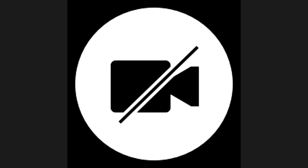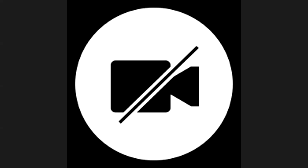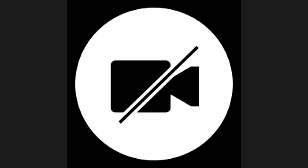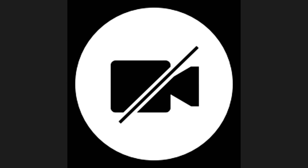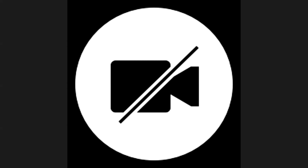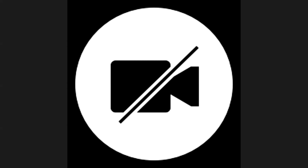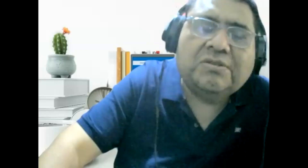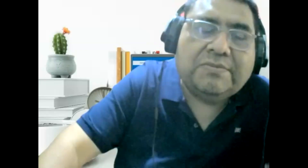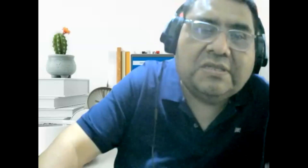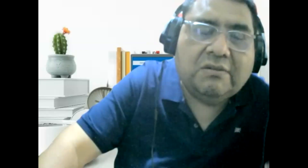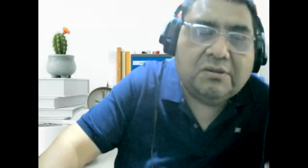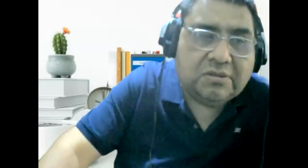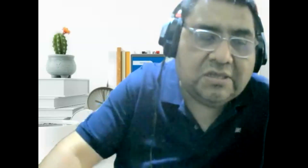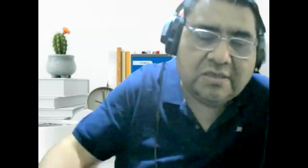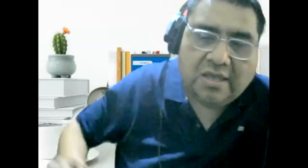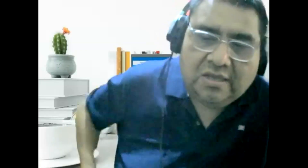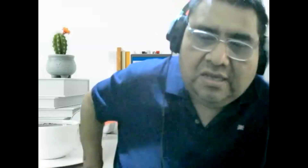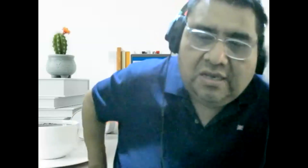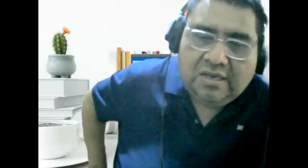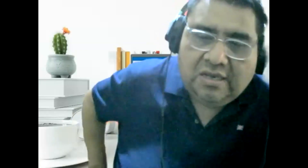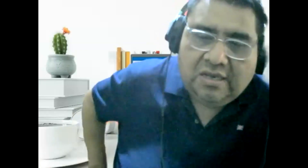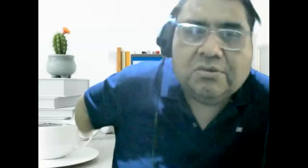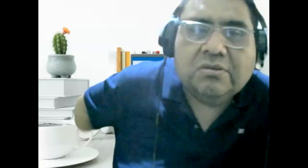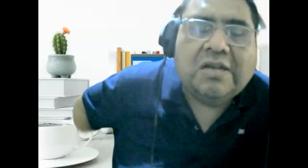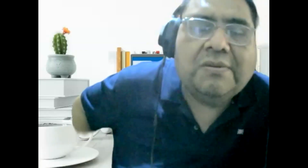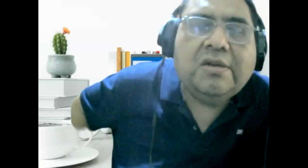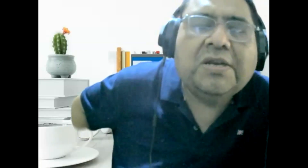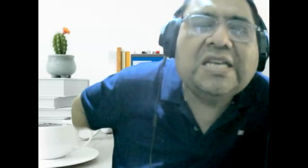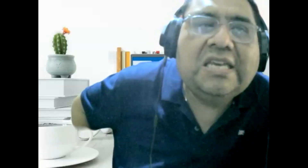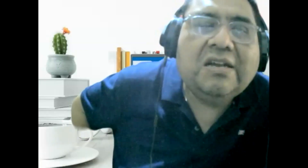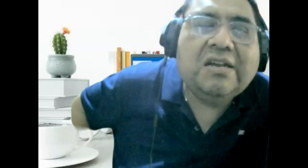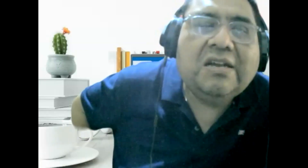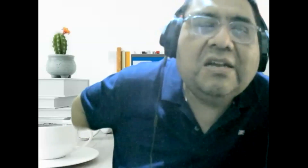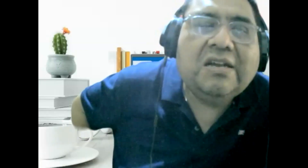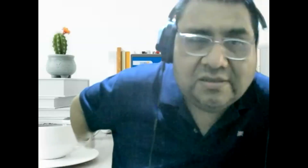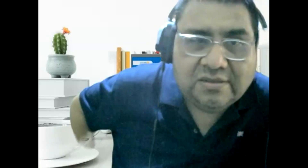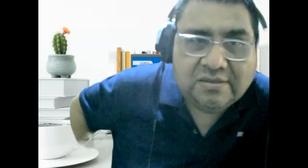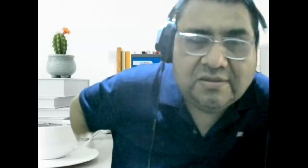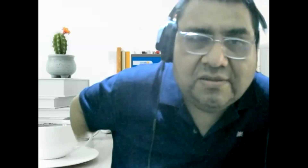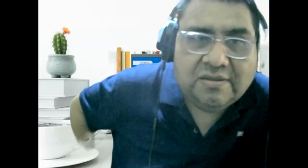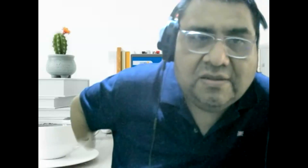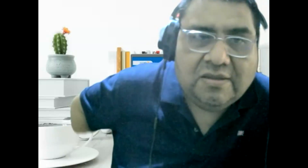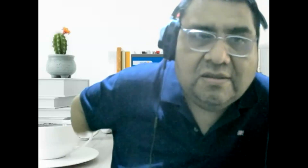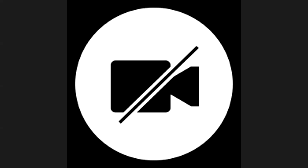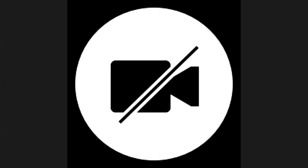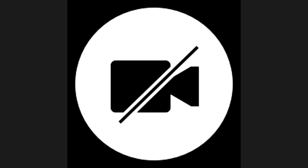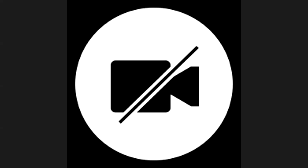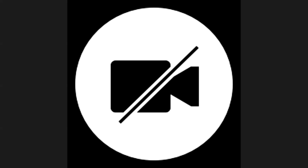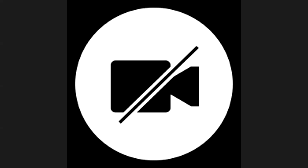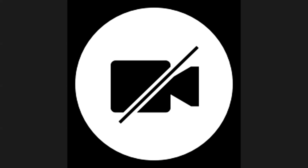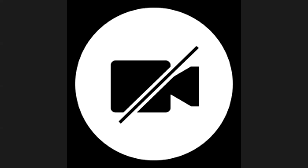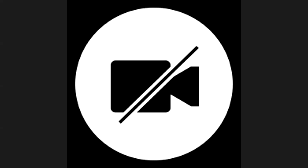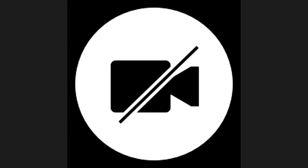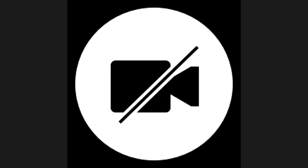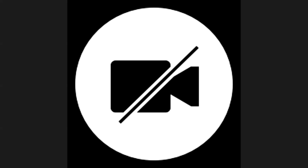¿No? Eso hay que tener siempre presente. Cuando ustedes quieran hacer un curso, averigüen quién lo hace, para que